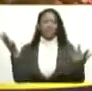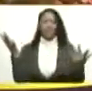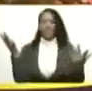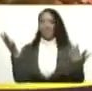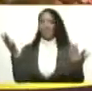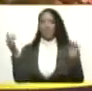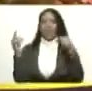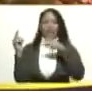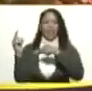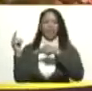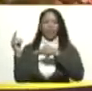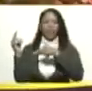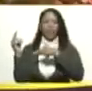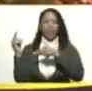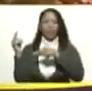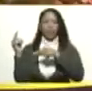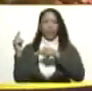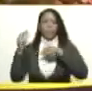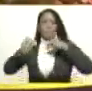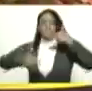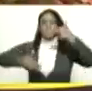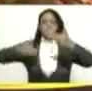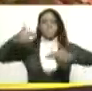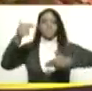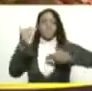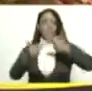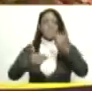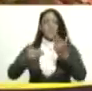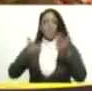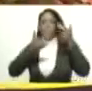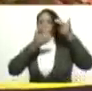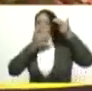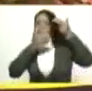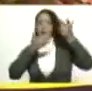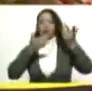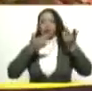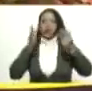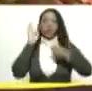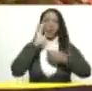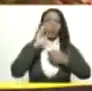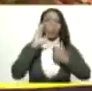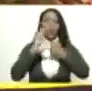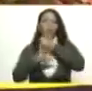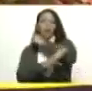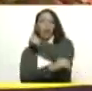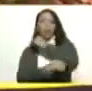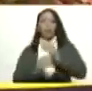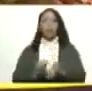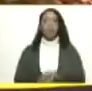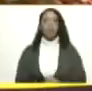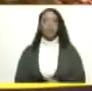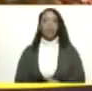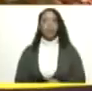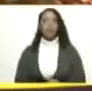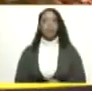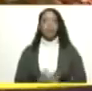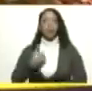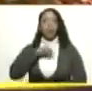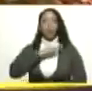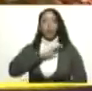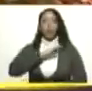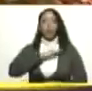estos hechos de bandidaje, de mafia, de corruptela. Nuestra